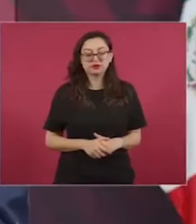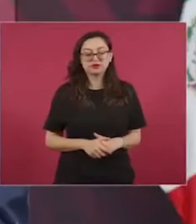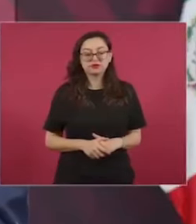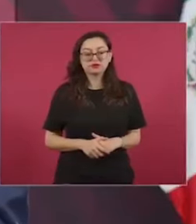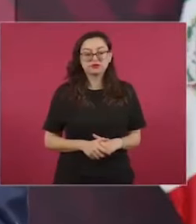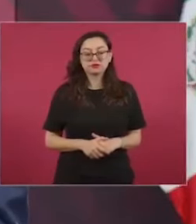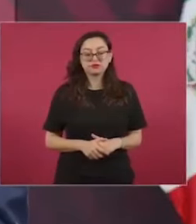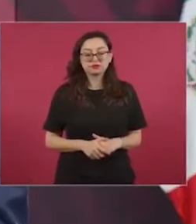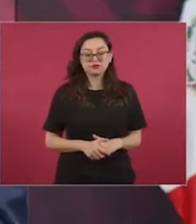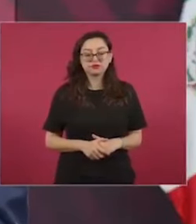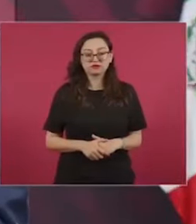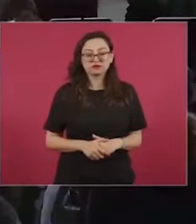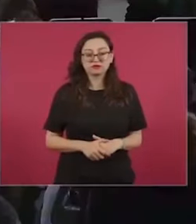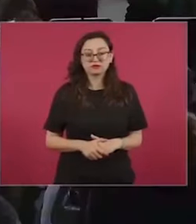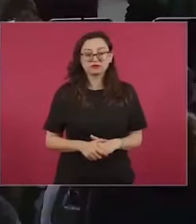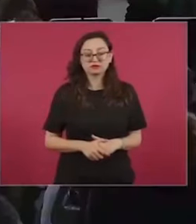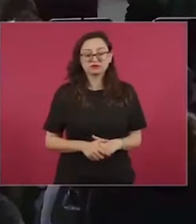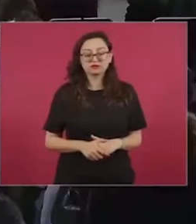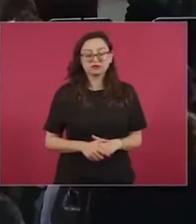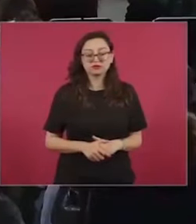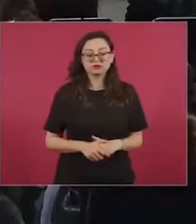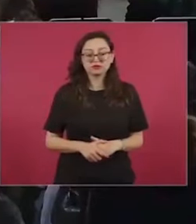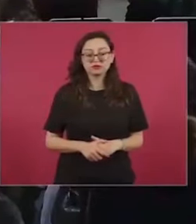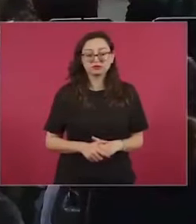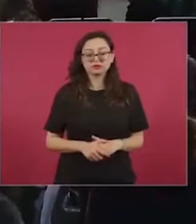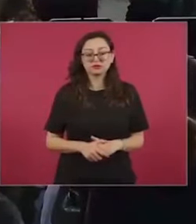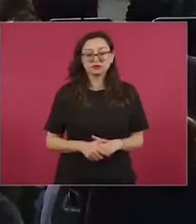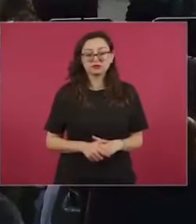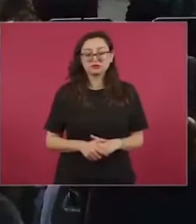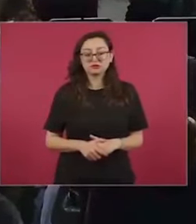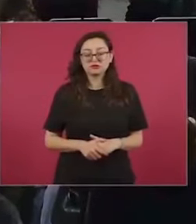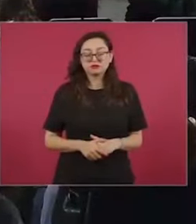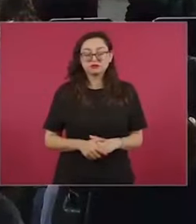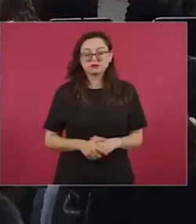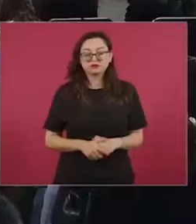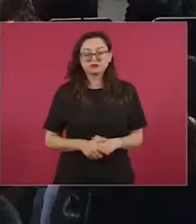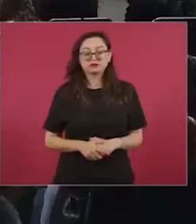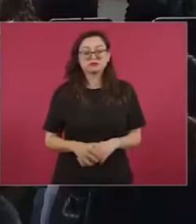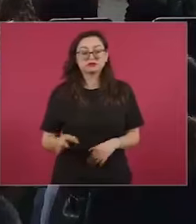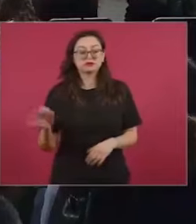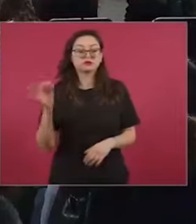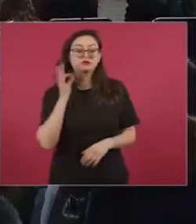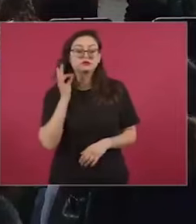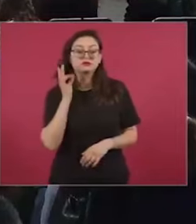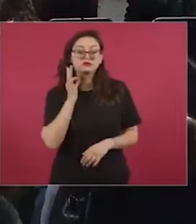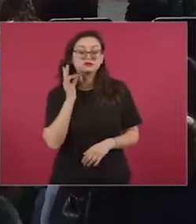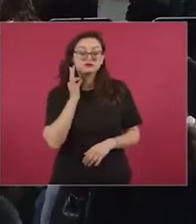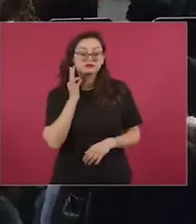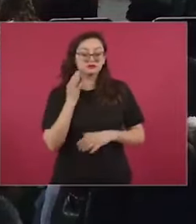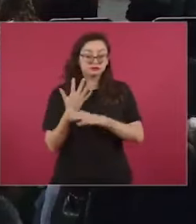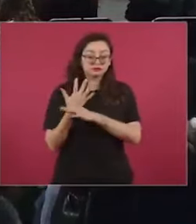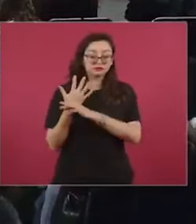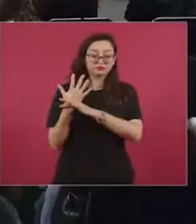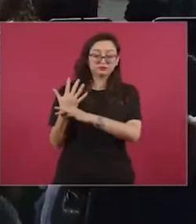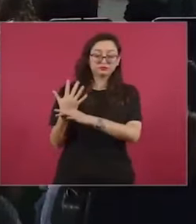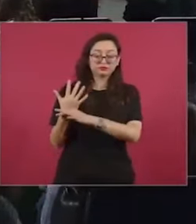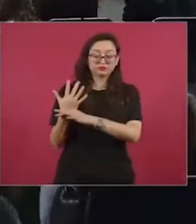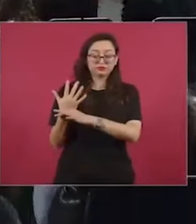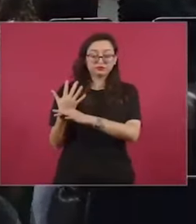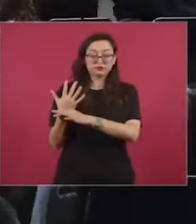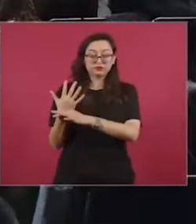queríamos aceptar la realidad de que el presidente ya nos iba a dejar. ¿Por qué no queremos que se vaya el